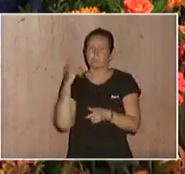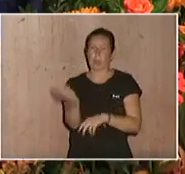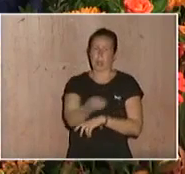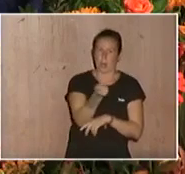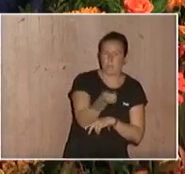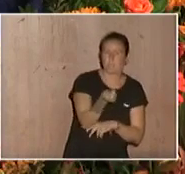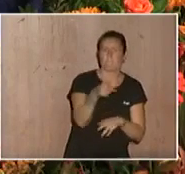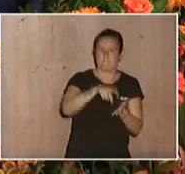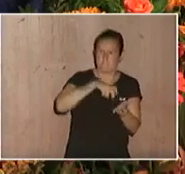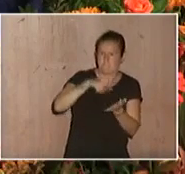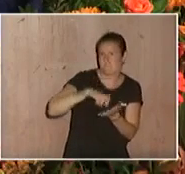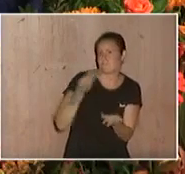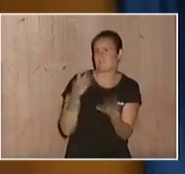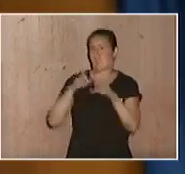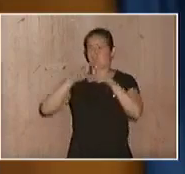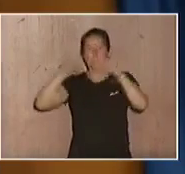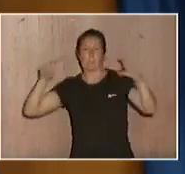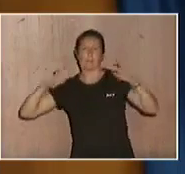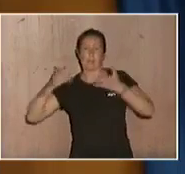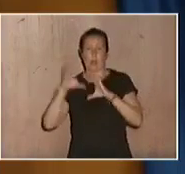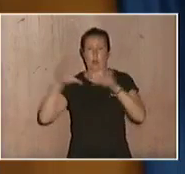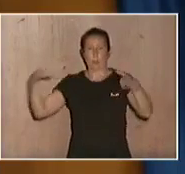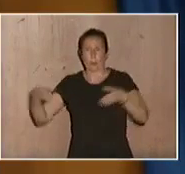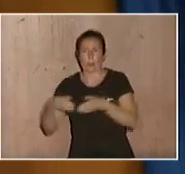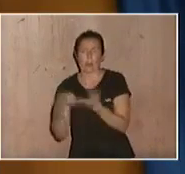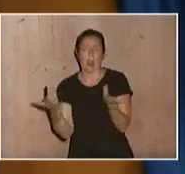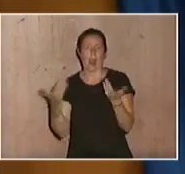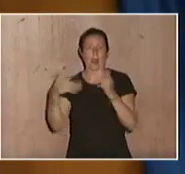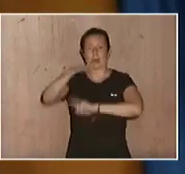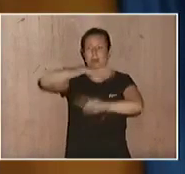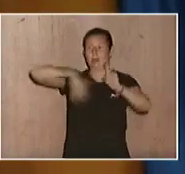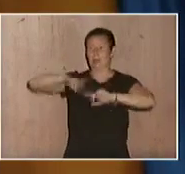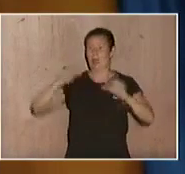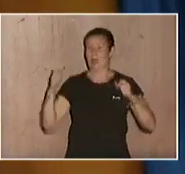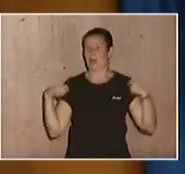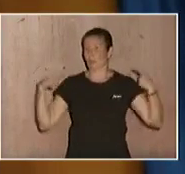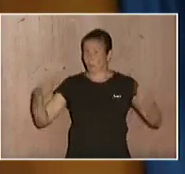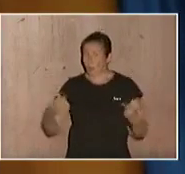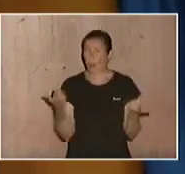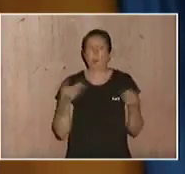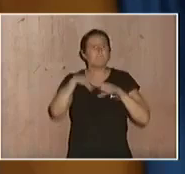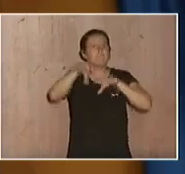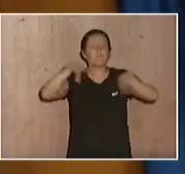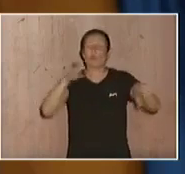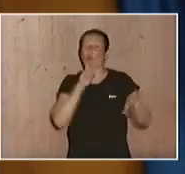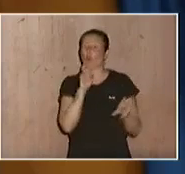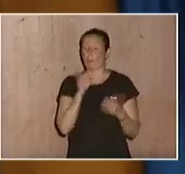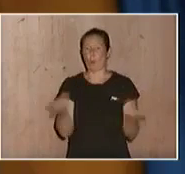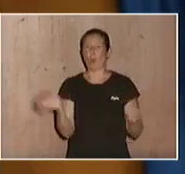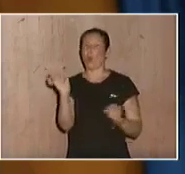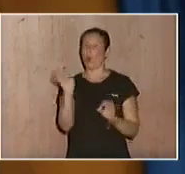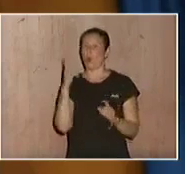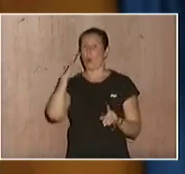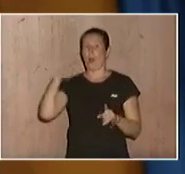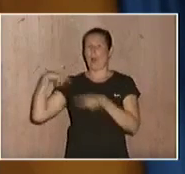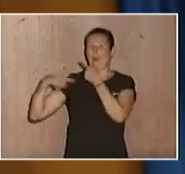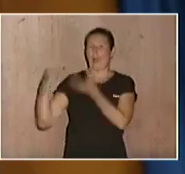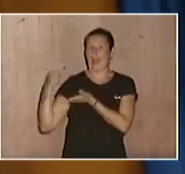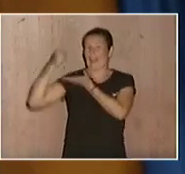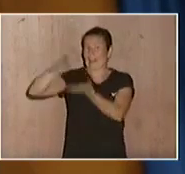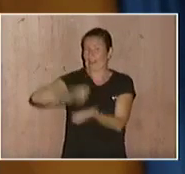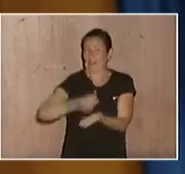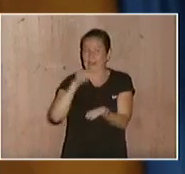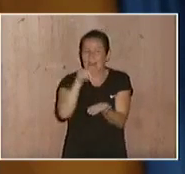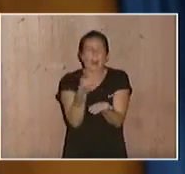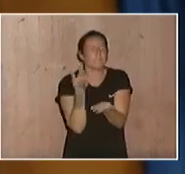empresas, comunidades, gobiernos y ecosistemas naturales? El reparto de una herencia, la distribución de las cuotas